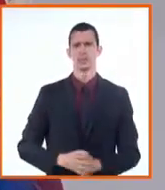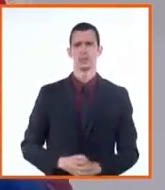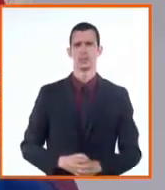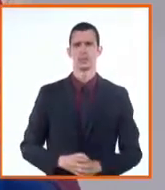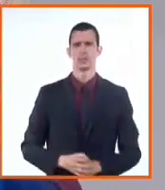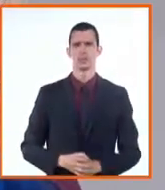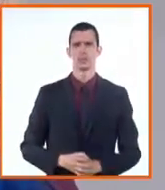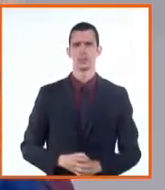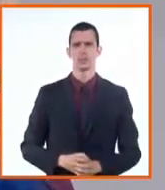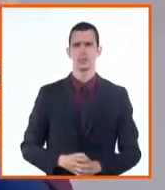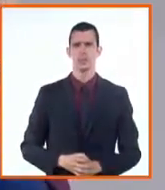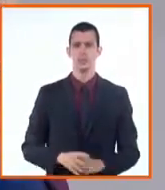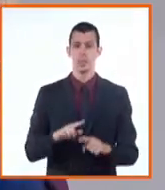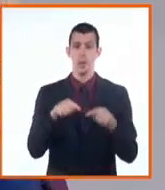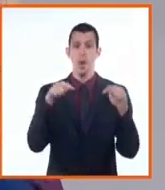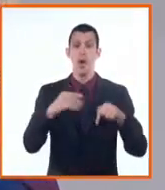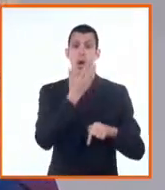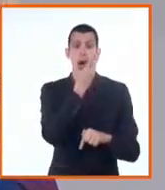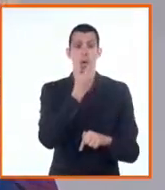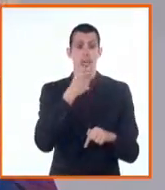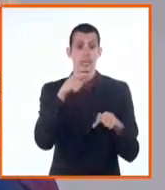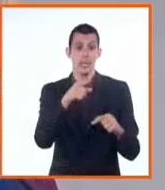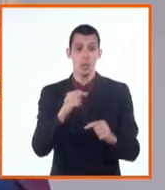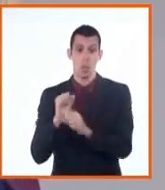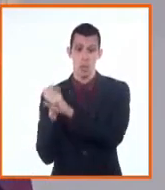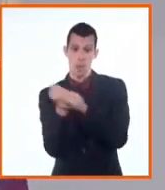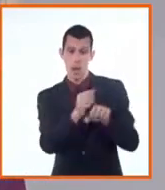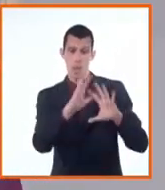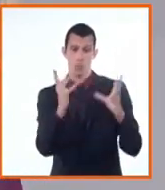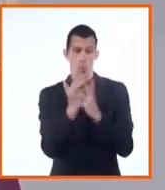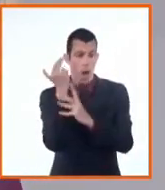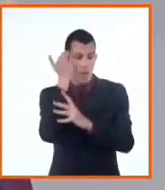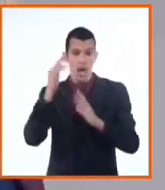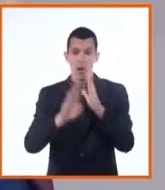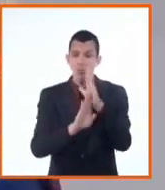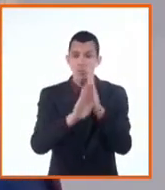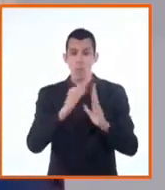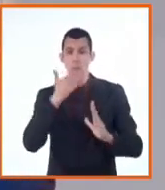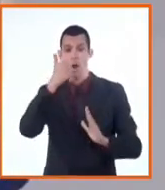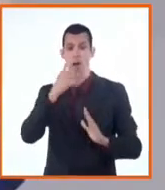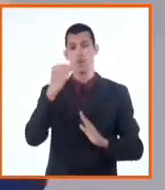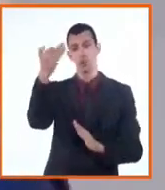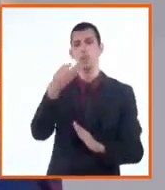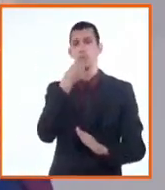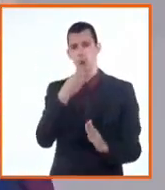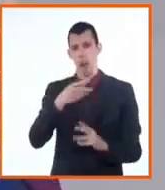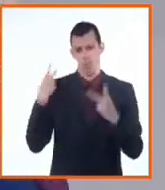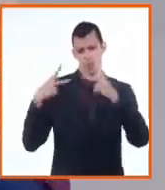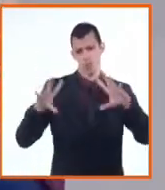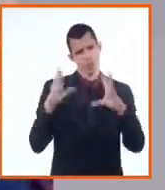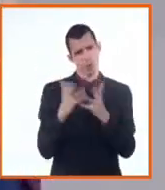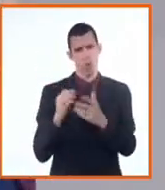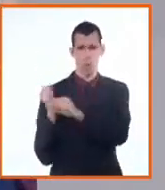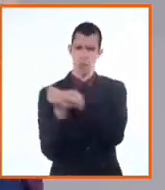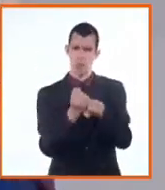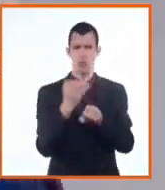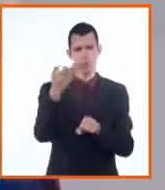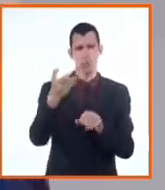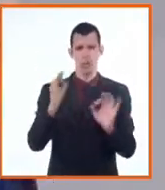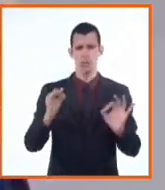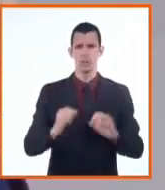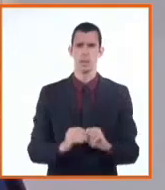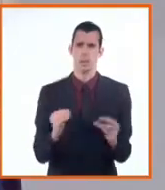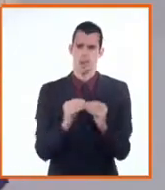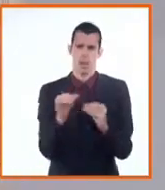porque es el equipo que va surgiendo desde un municipio y va ganando en su provincia y va acompañando a un nivel nacional